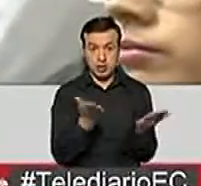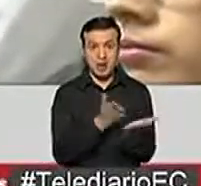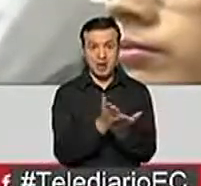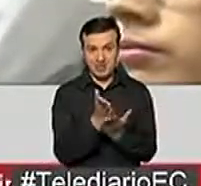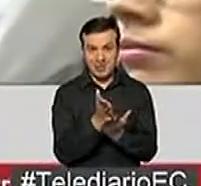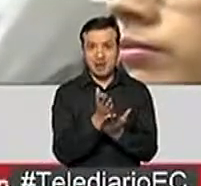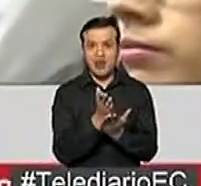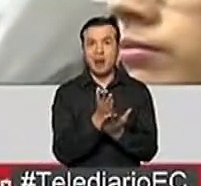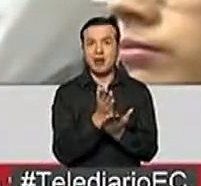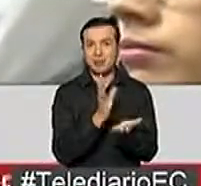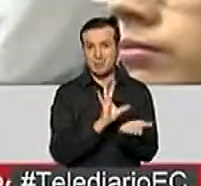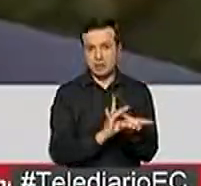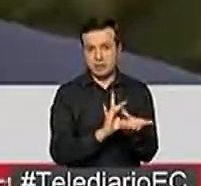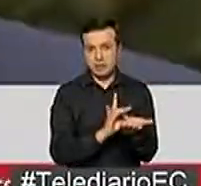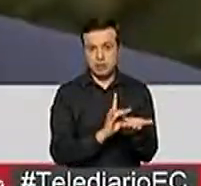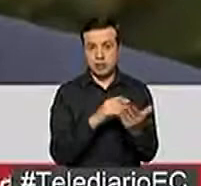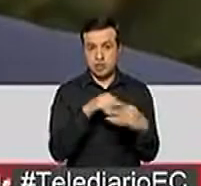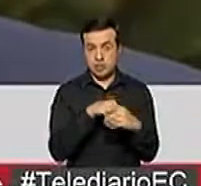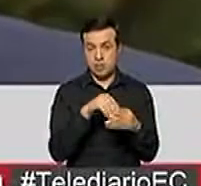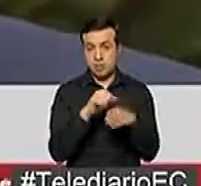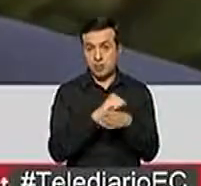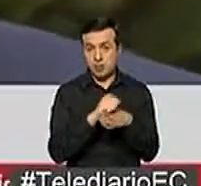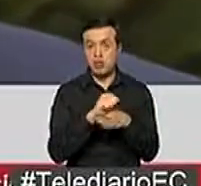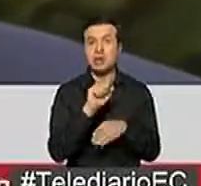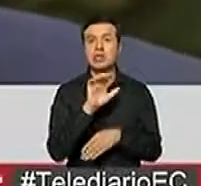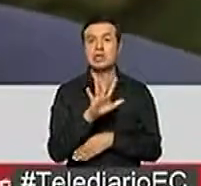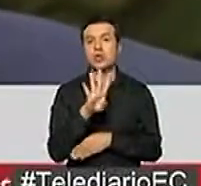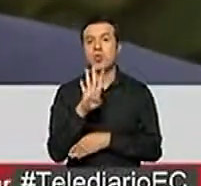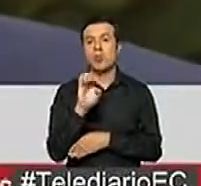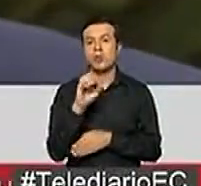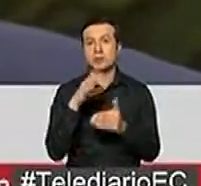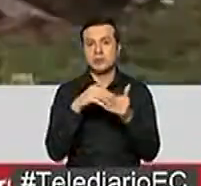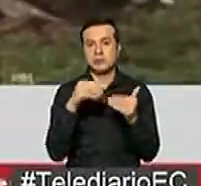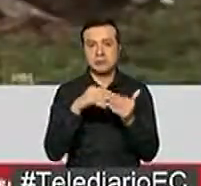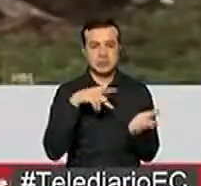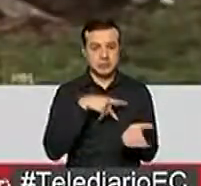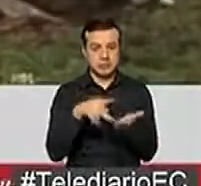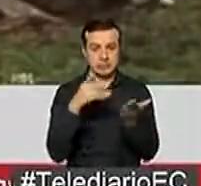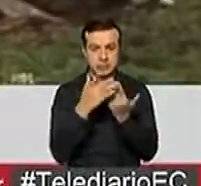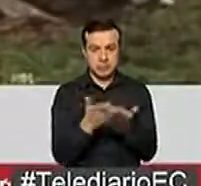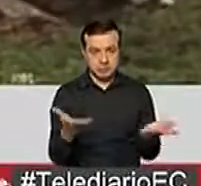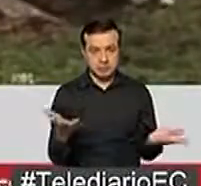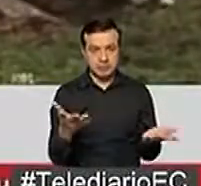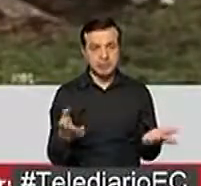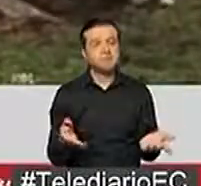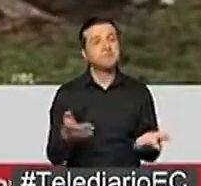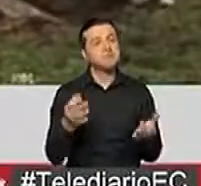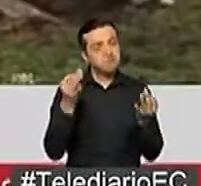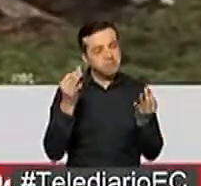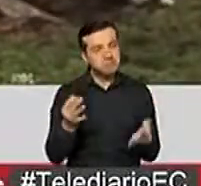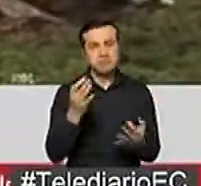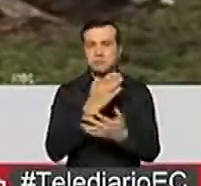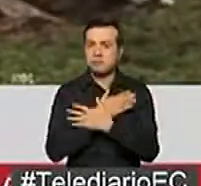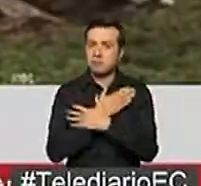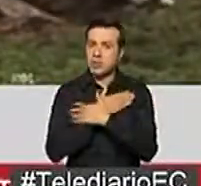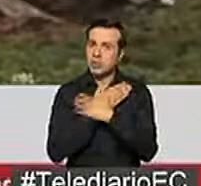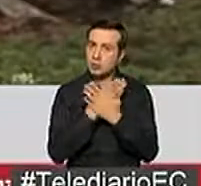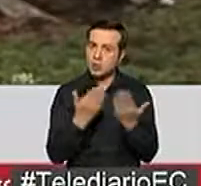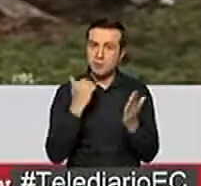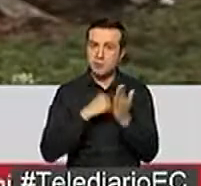internado rotativo queda normado por sobre los $540. No nos queda sino saludar esta respuesta de los